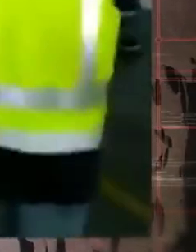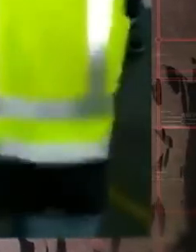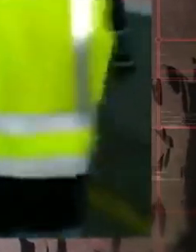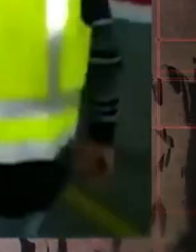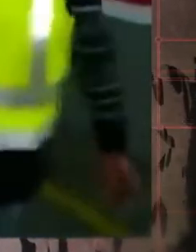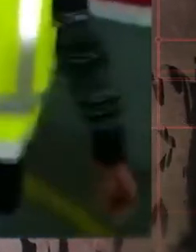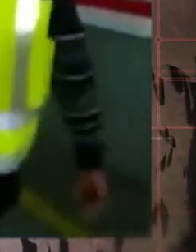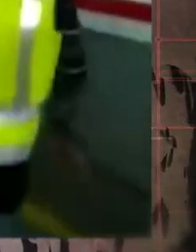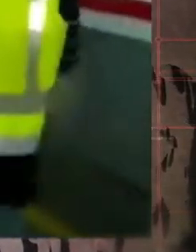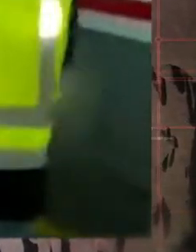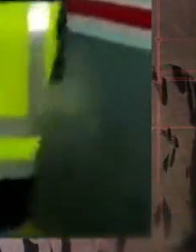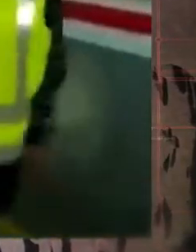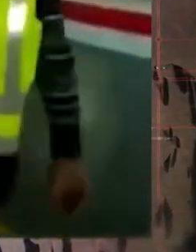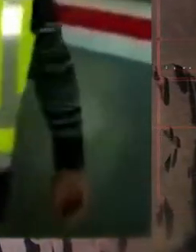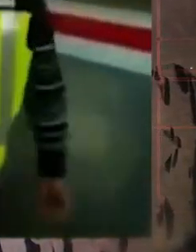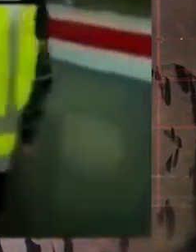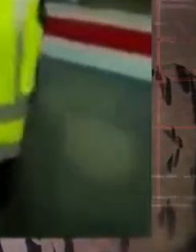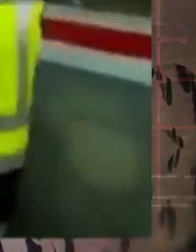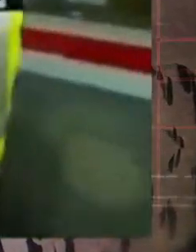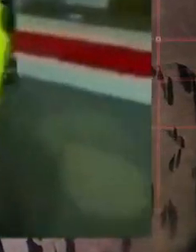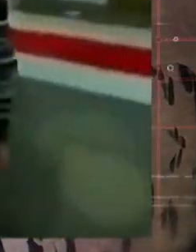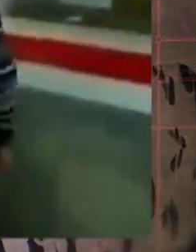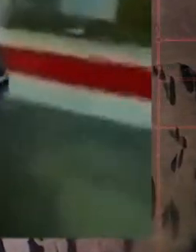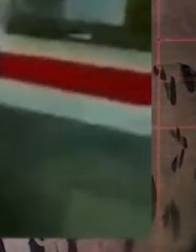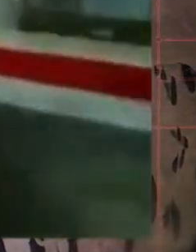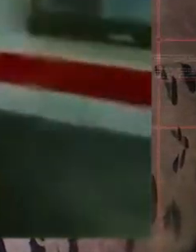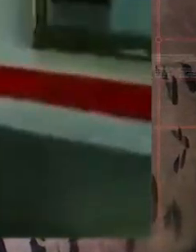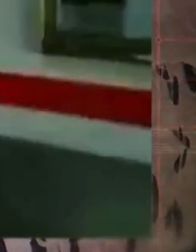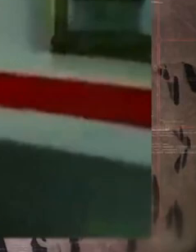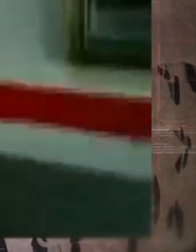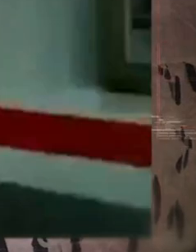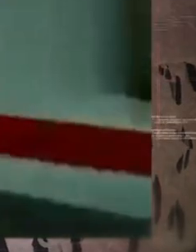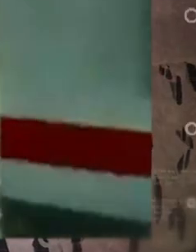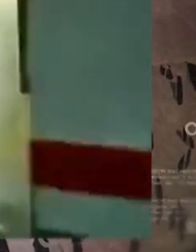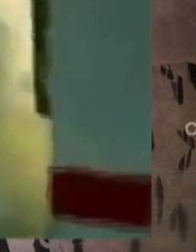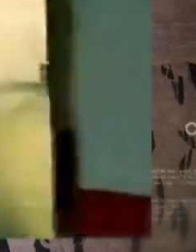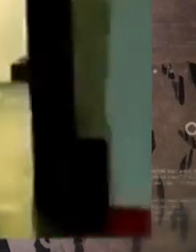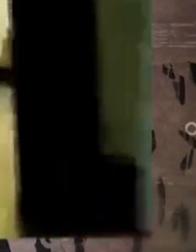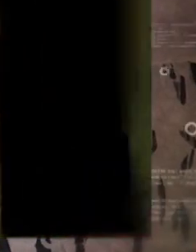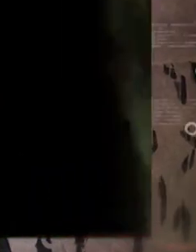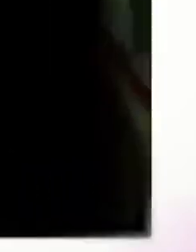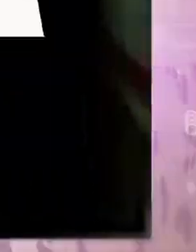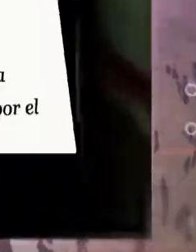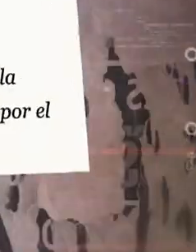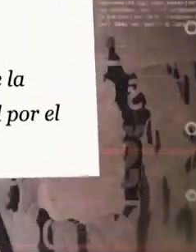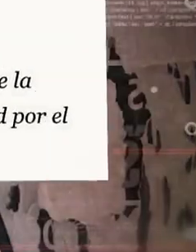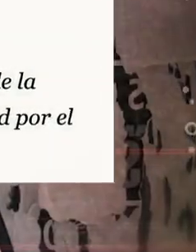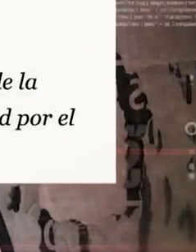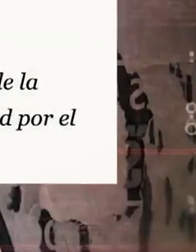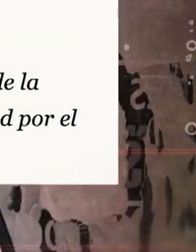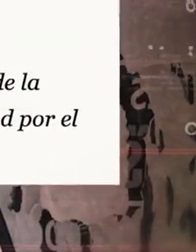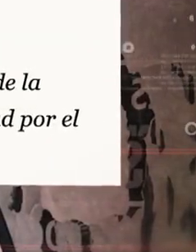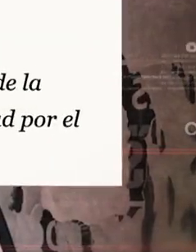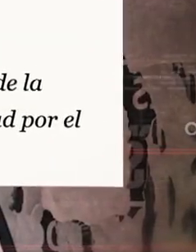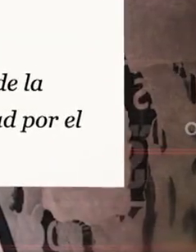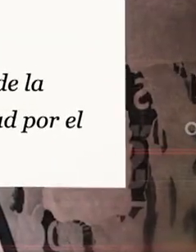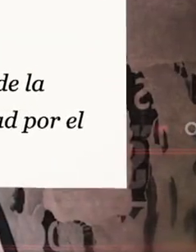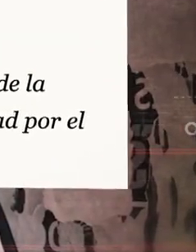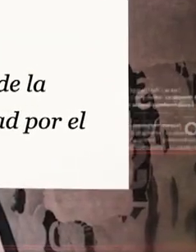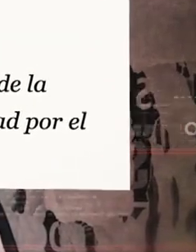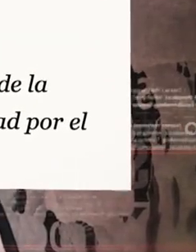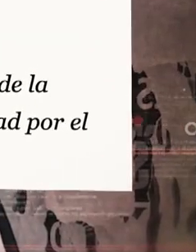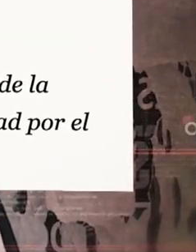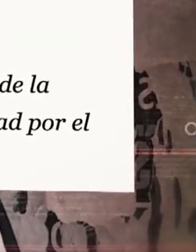L. recibió prisión preventiva por el caso Odebrecht y por el caso Agronitrogenados. Unos meses después, en enero